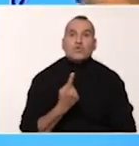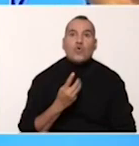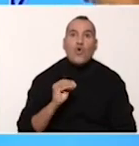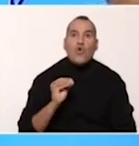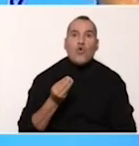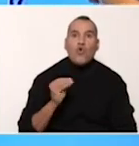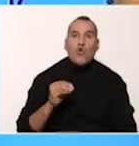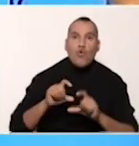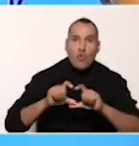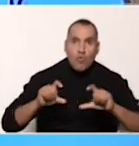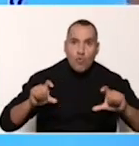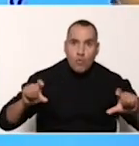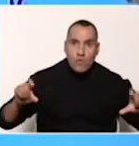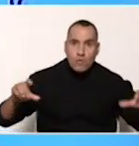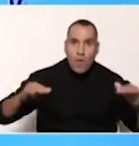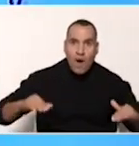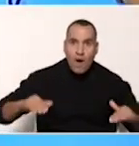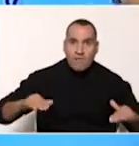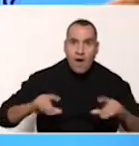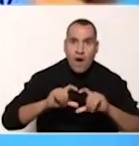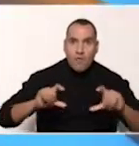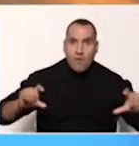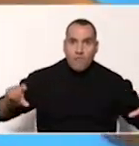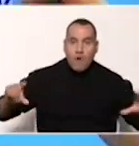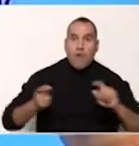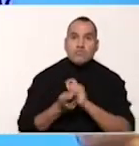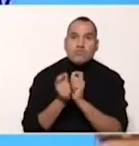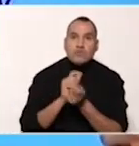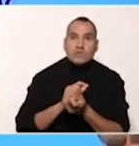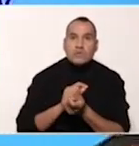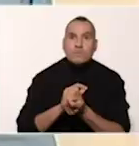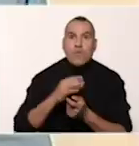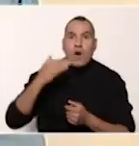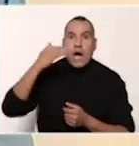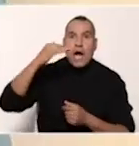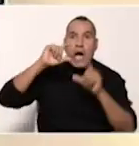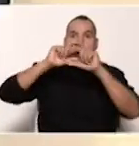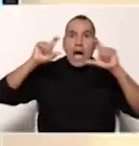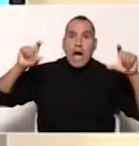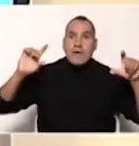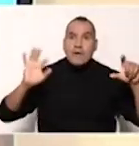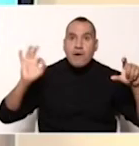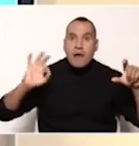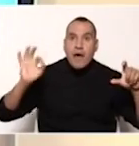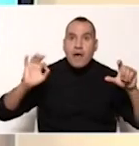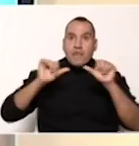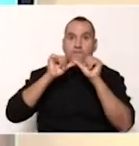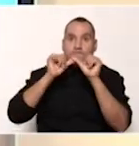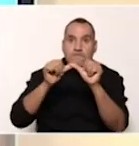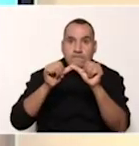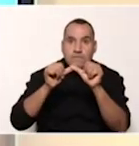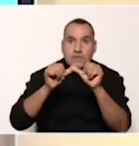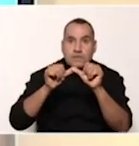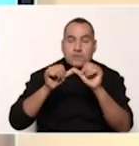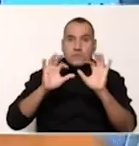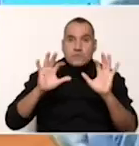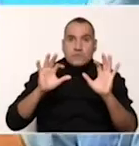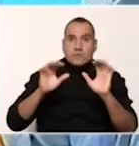Al polinomio de abajo, al polinomio sustraendo, el de arriba no se le cambia el signo. Aquí